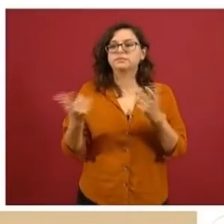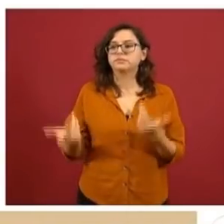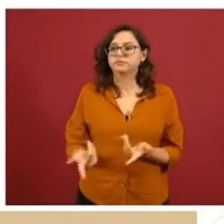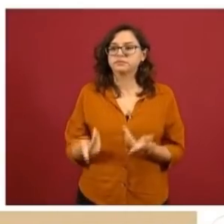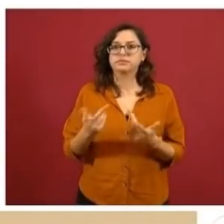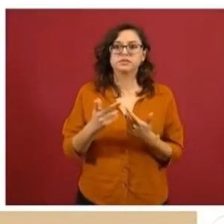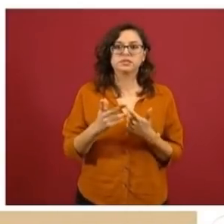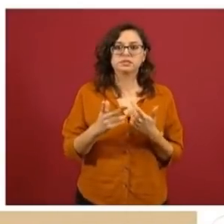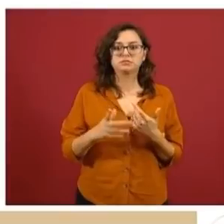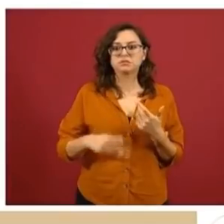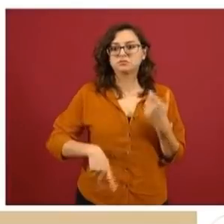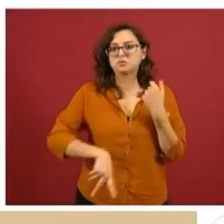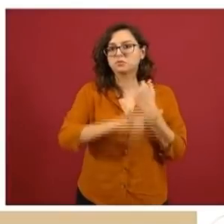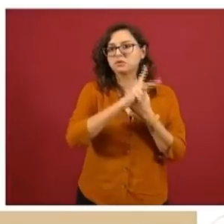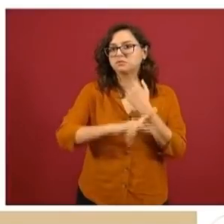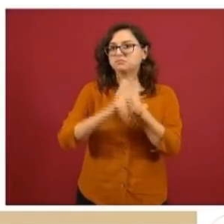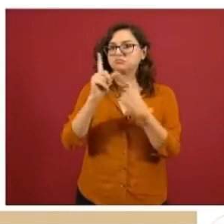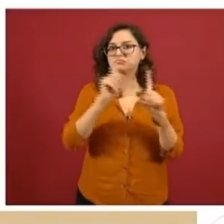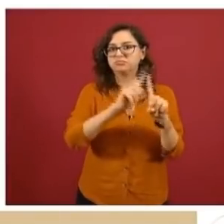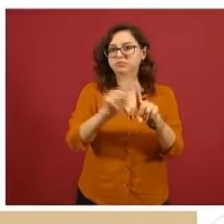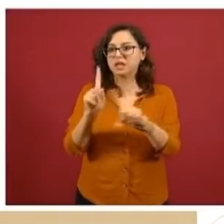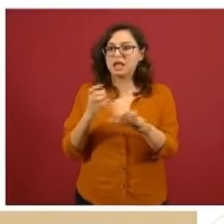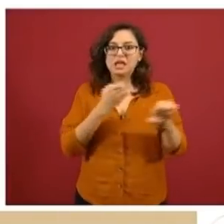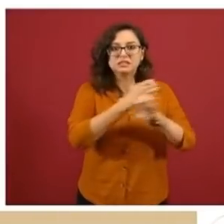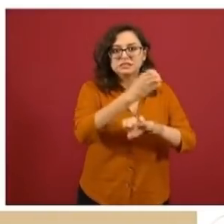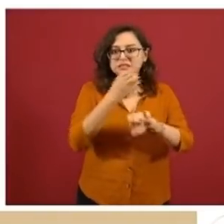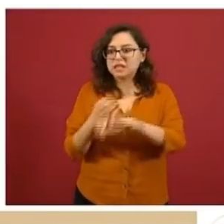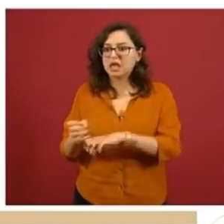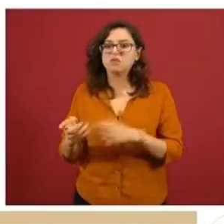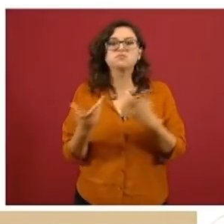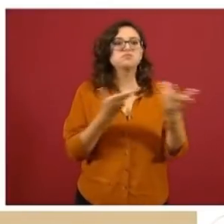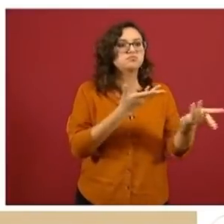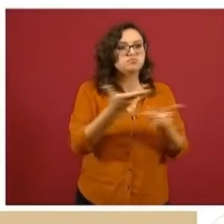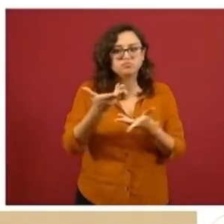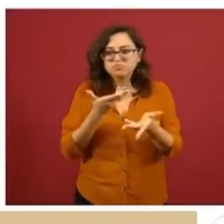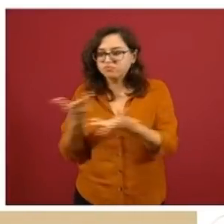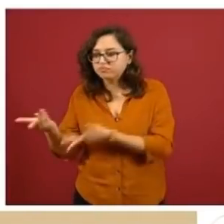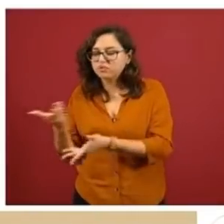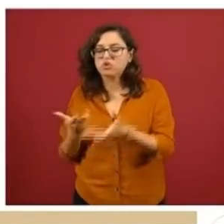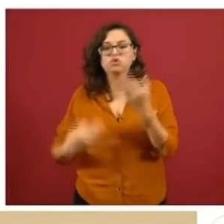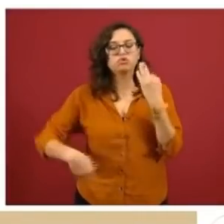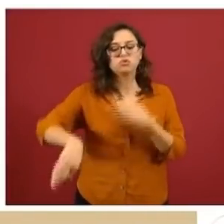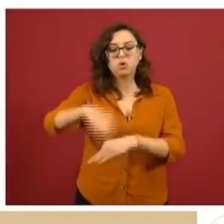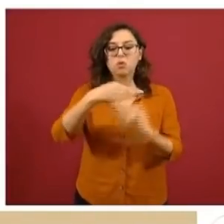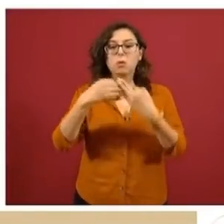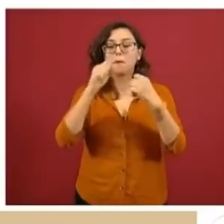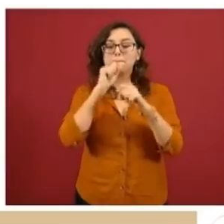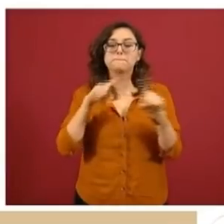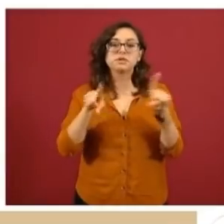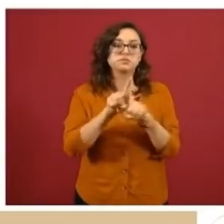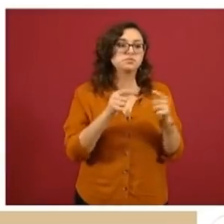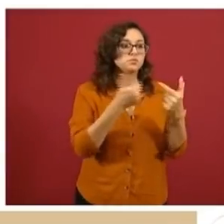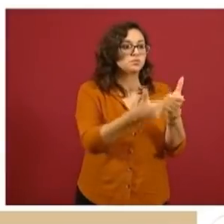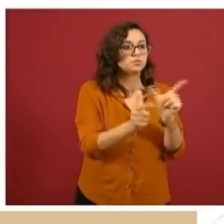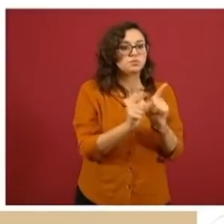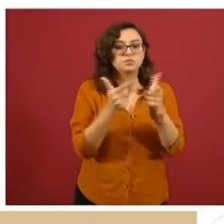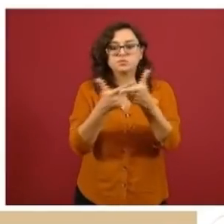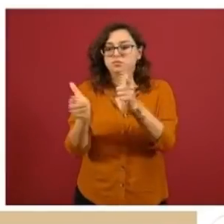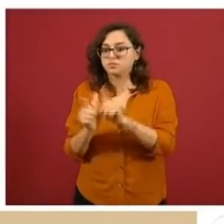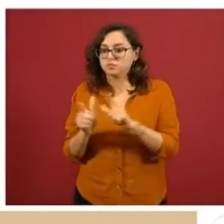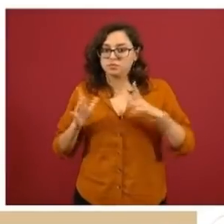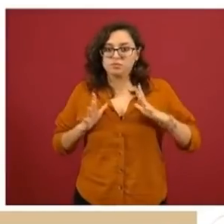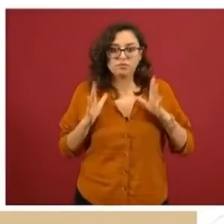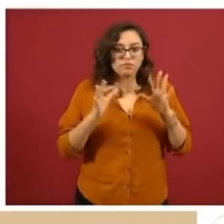los estados desde el momento que se identificó el primer caso. Realizamos la integración de grupos interdisciplinarios,